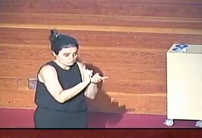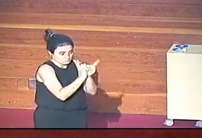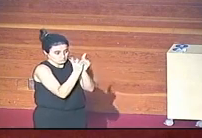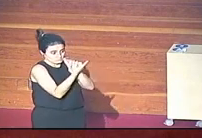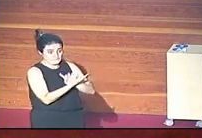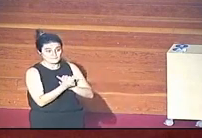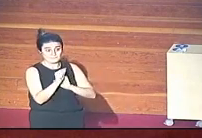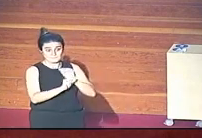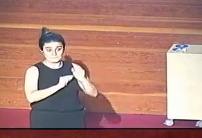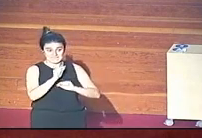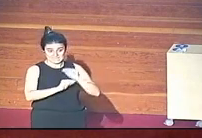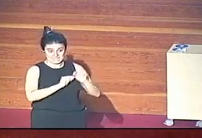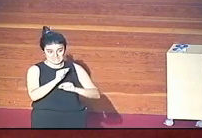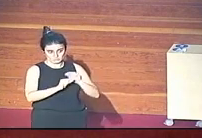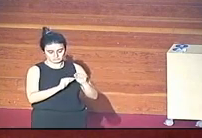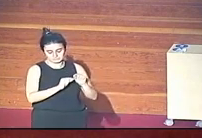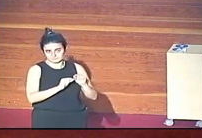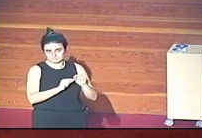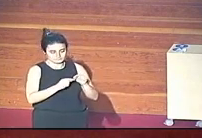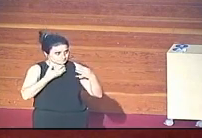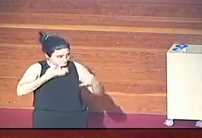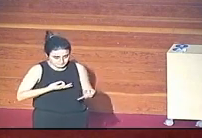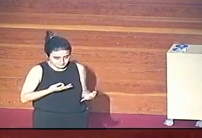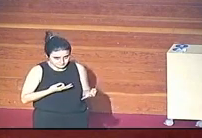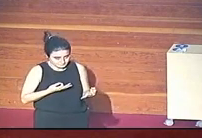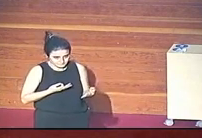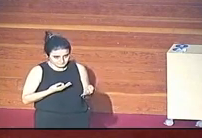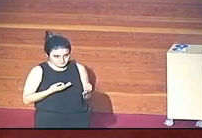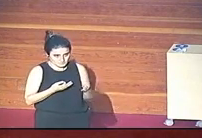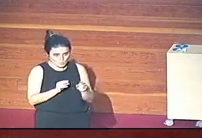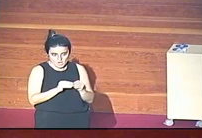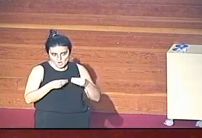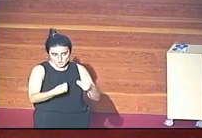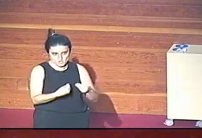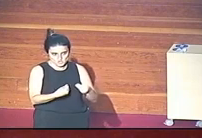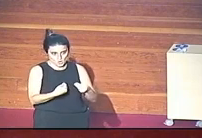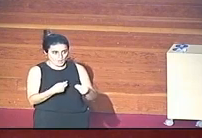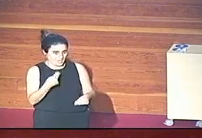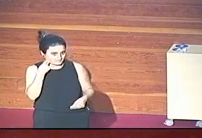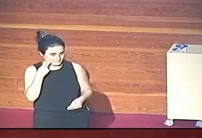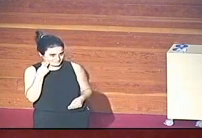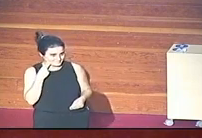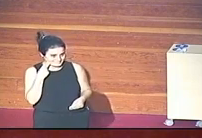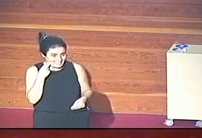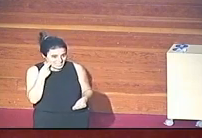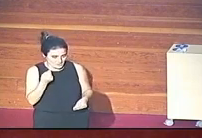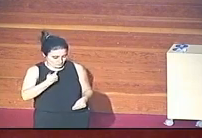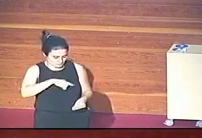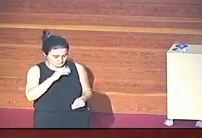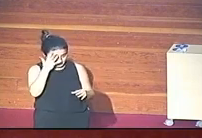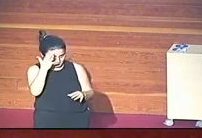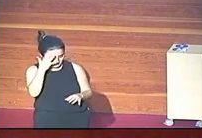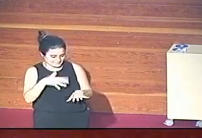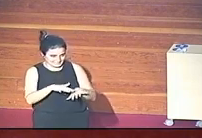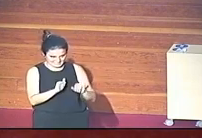virus que ni en las peores novelas de terror nos hubiéramos imaginado yo creo que que nos hubiera pasado